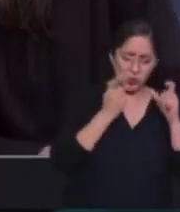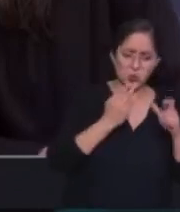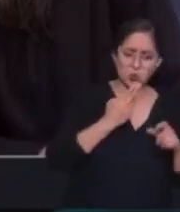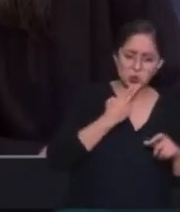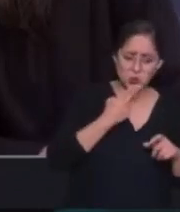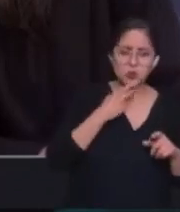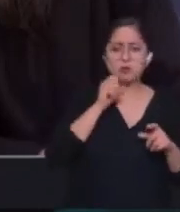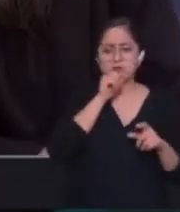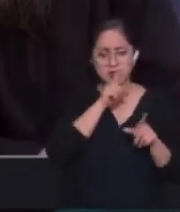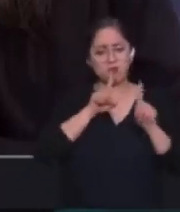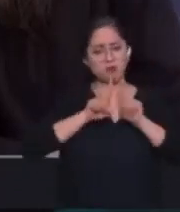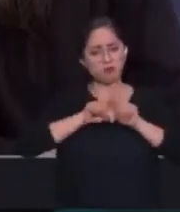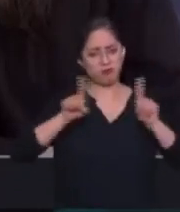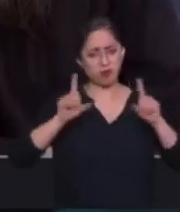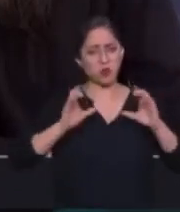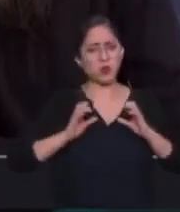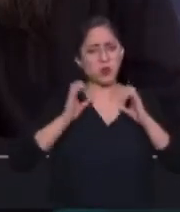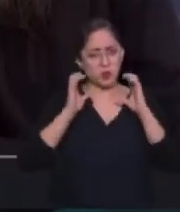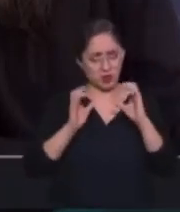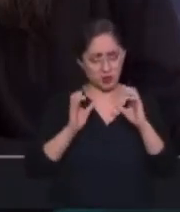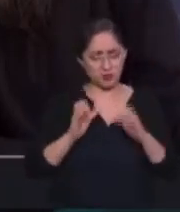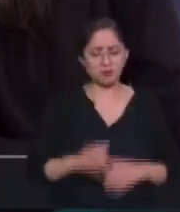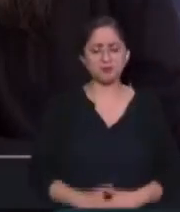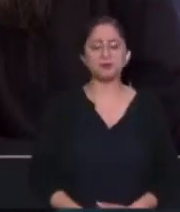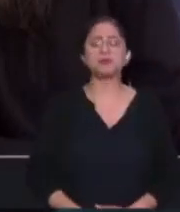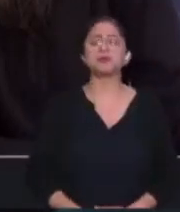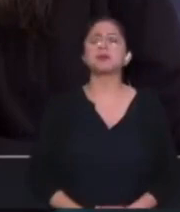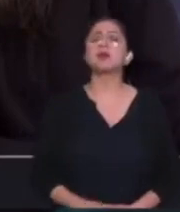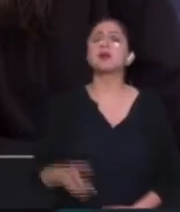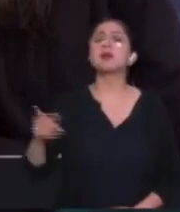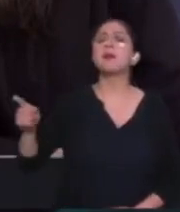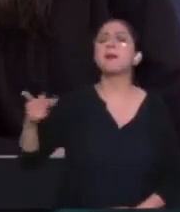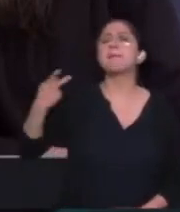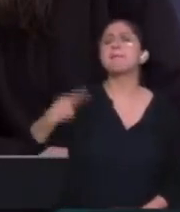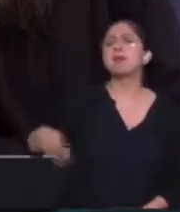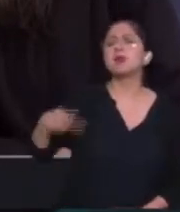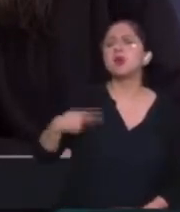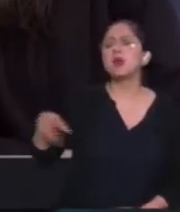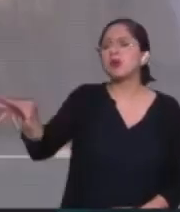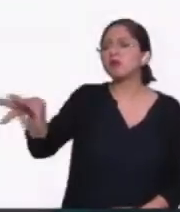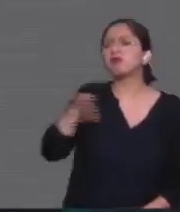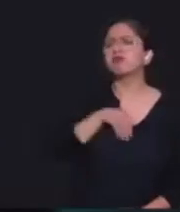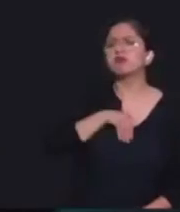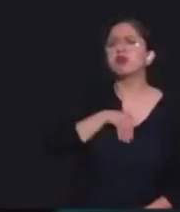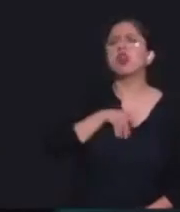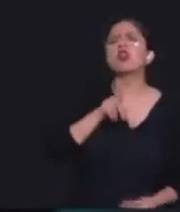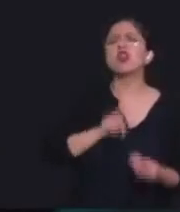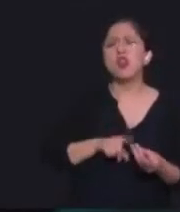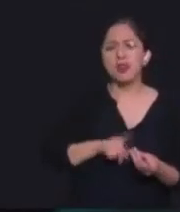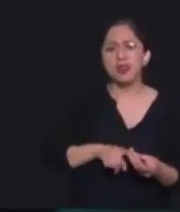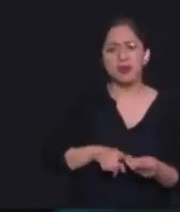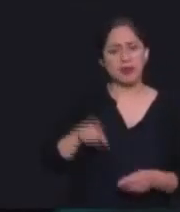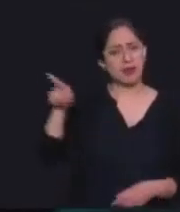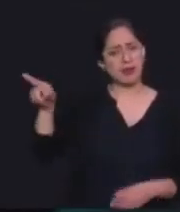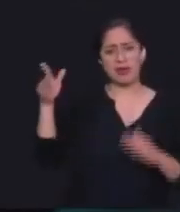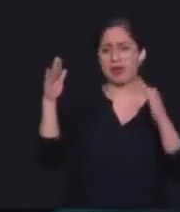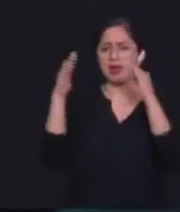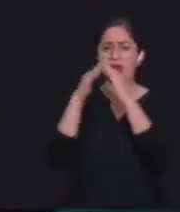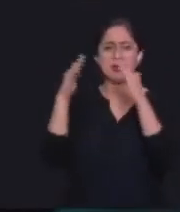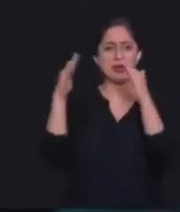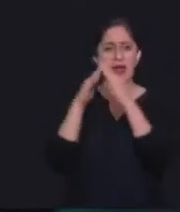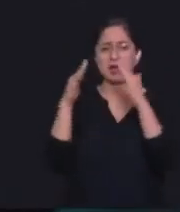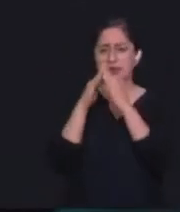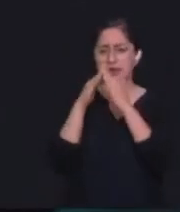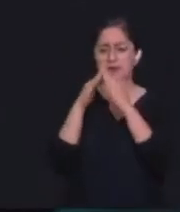El riesgo, miren, los 4 sitios en donde se contagia la gente por orden de importancia son, primero, el hogar. Ahí es donde más personas se